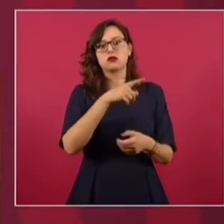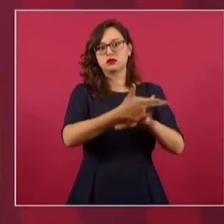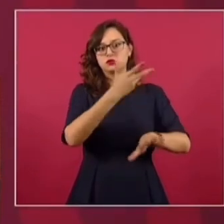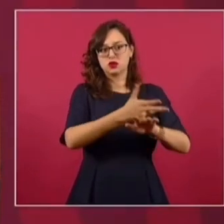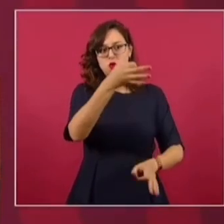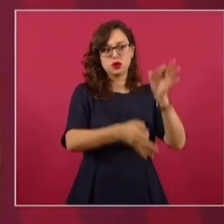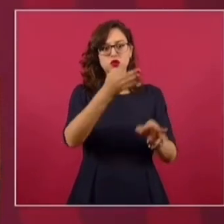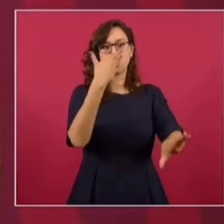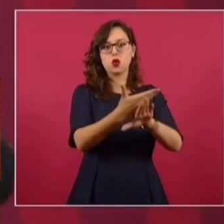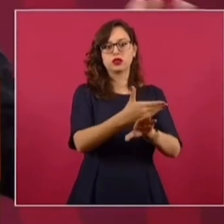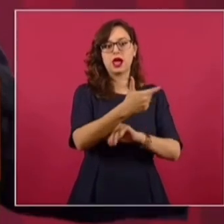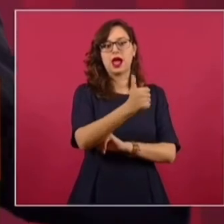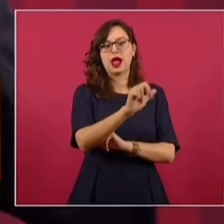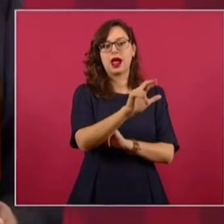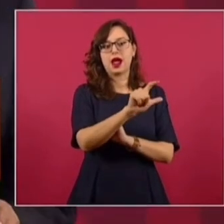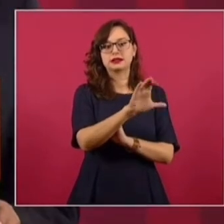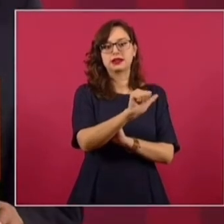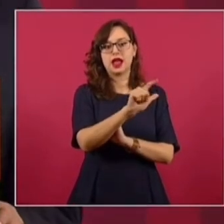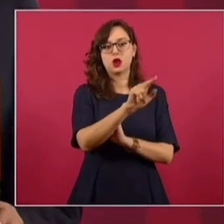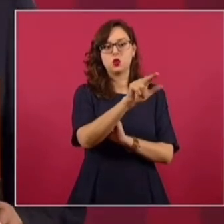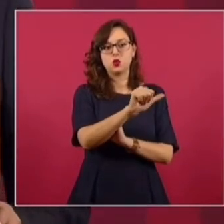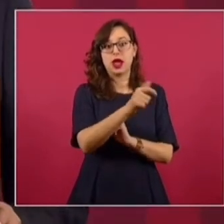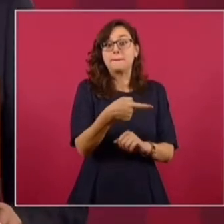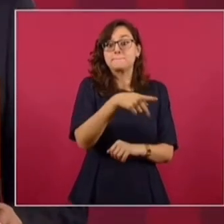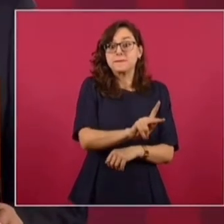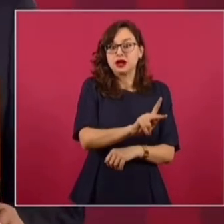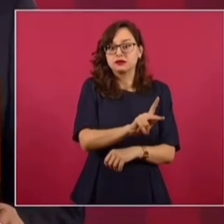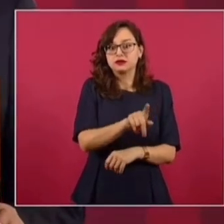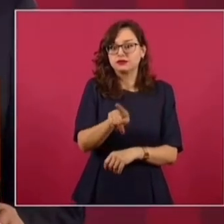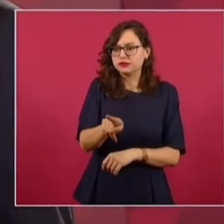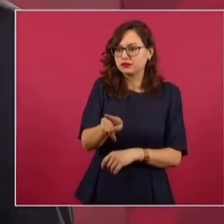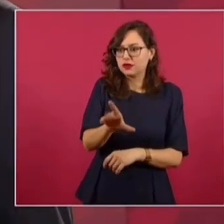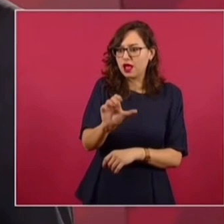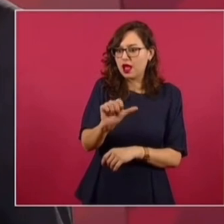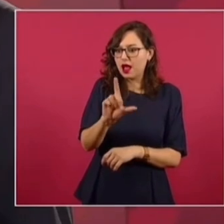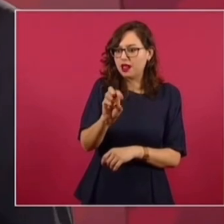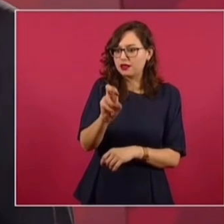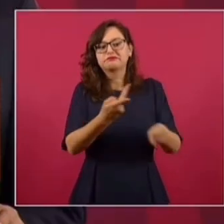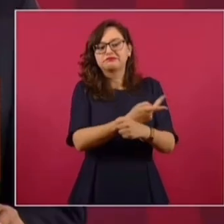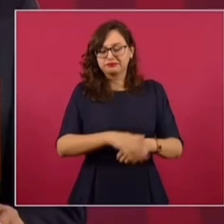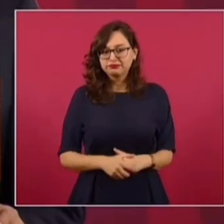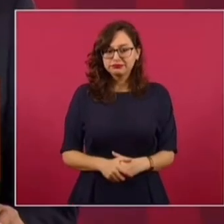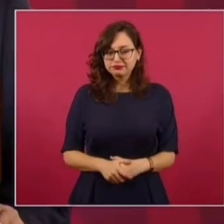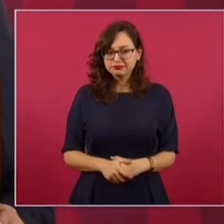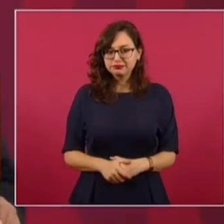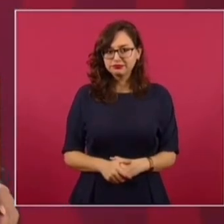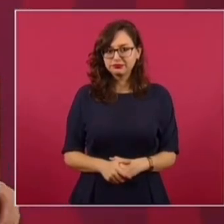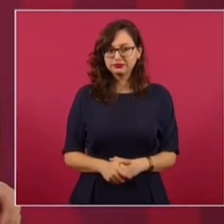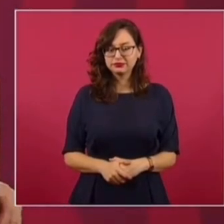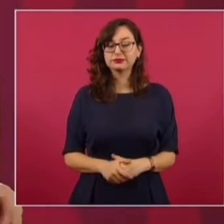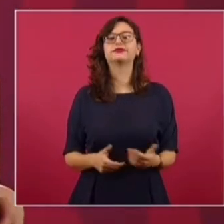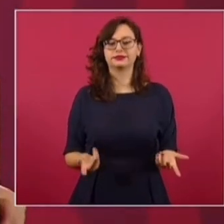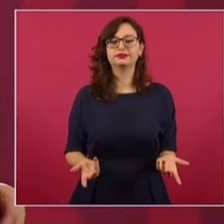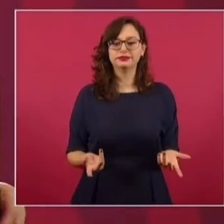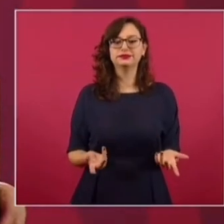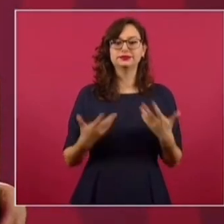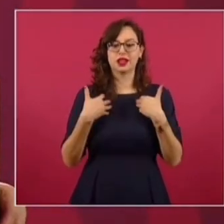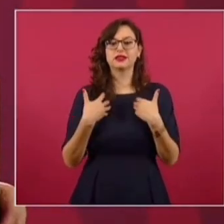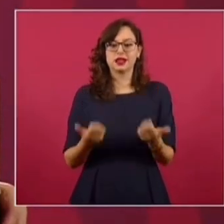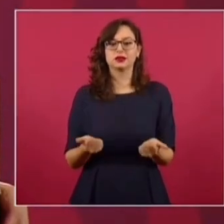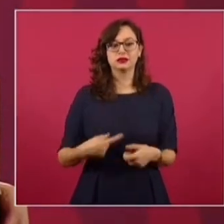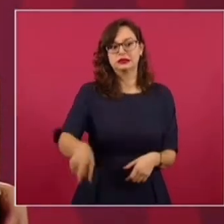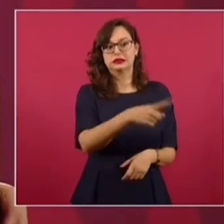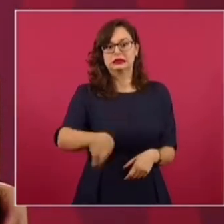Calderón. Entonces, ¿cómo le van a hacer en este juicio en Estados Unidos? Por eso entiendo sus